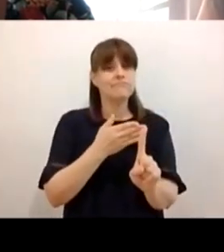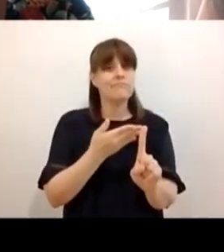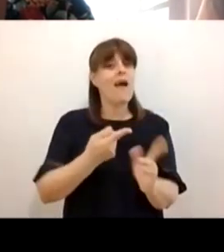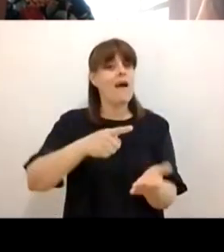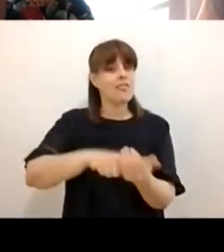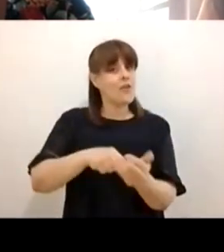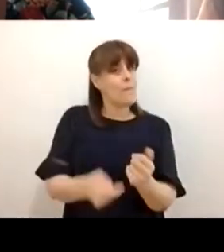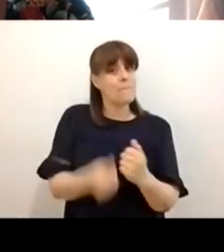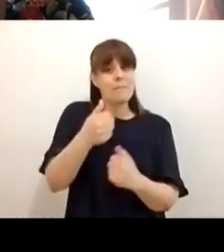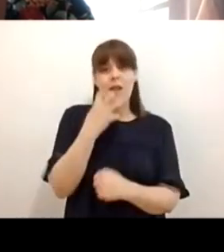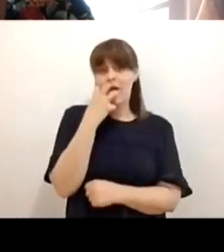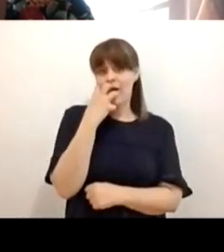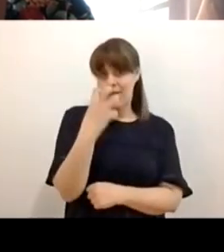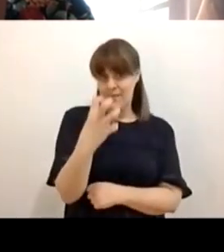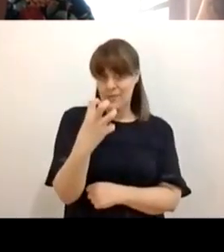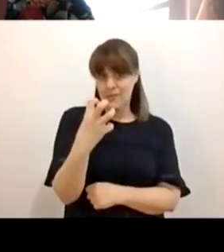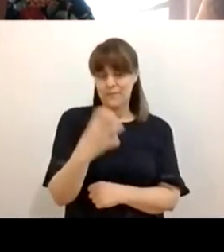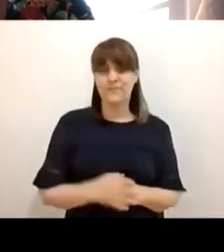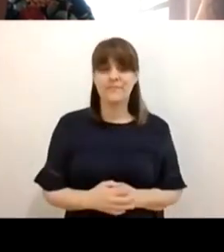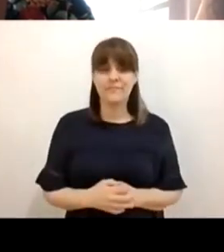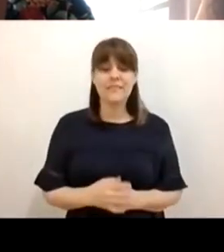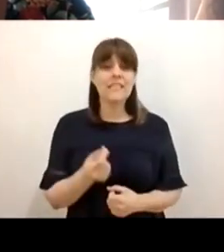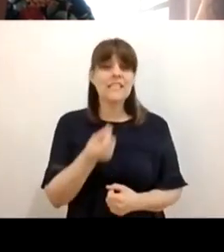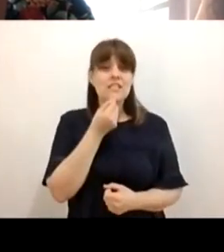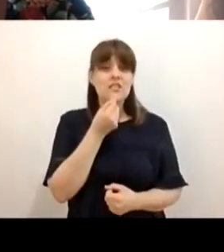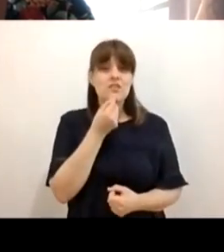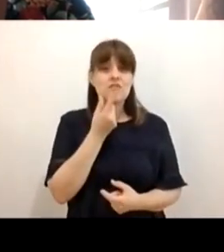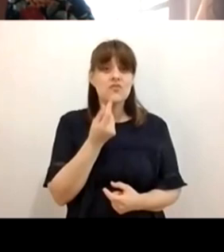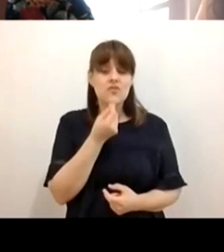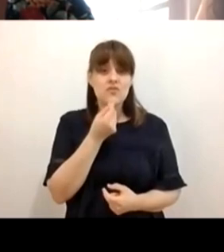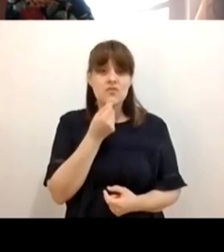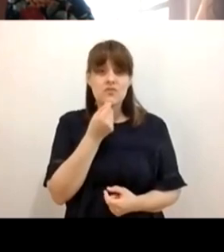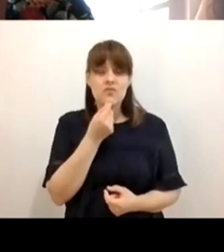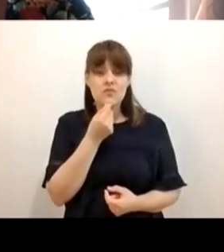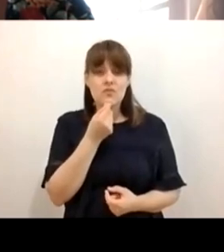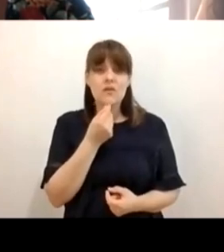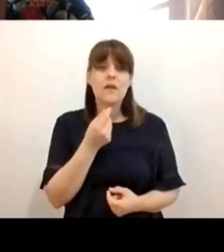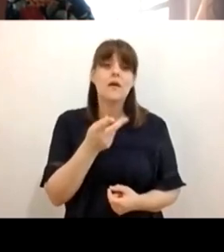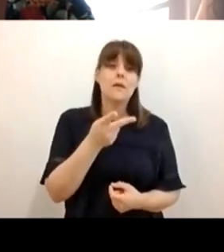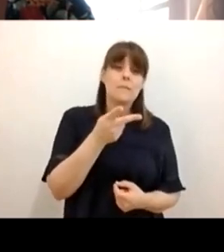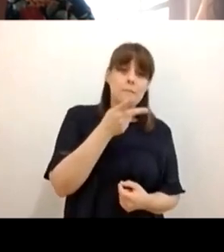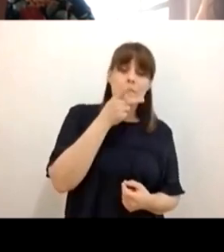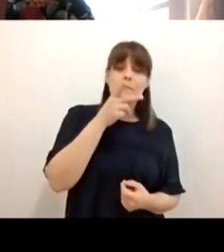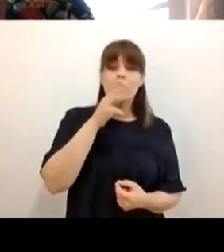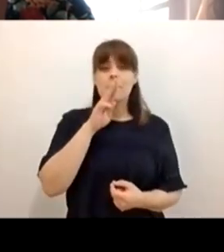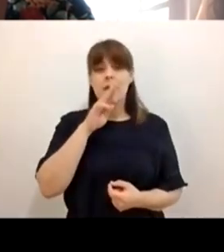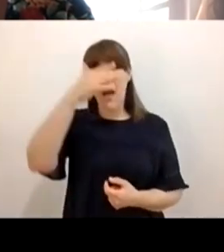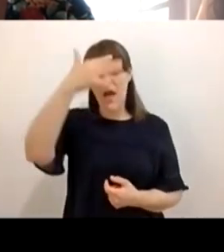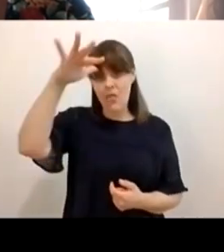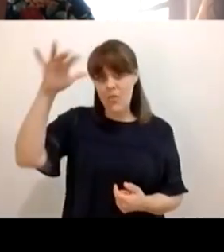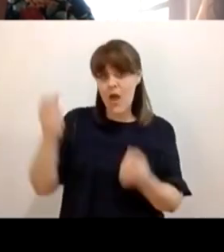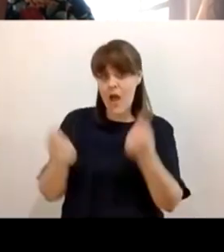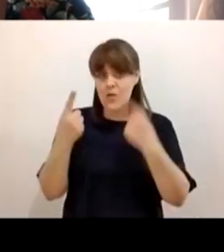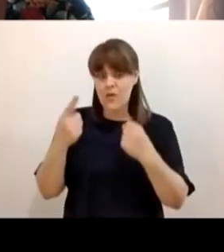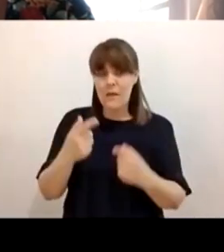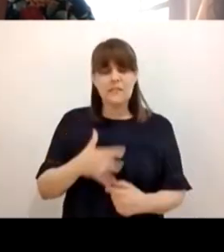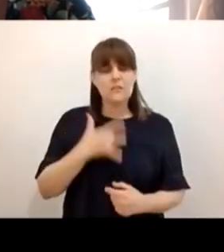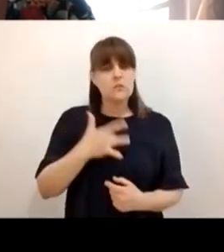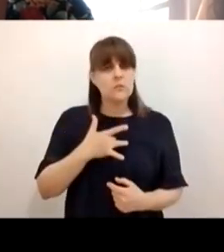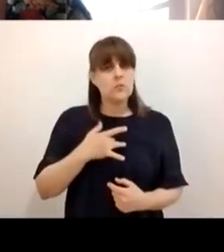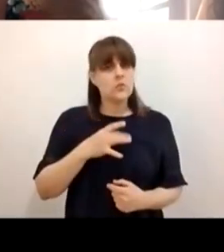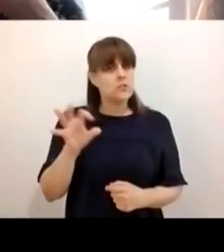y hay niños que pareciera y hay personas padres adultos que si no se eleva la voz